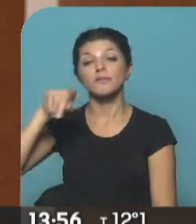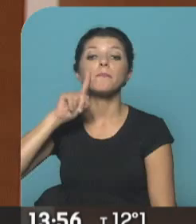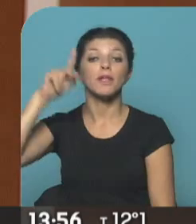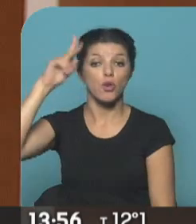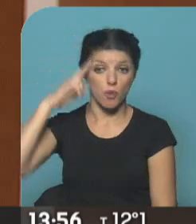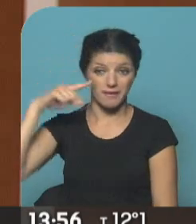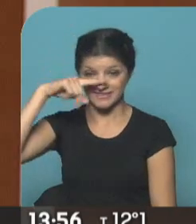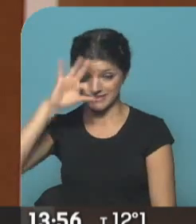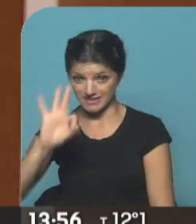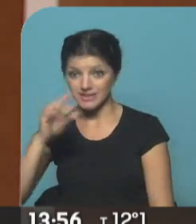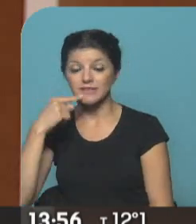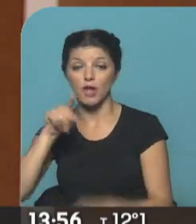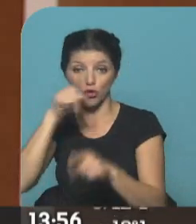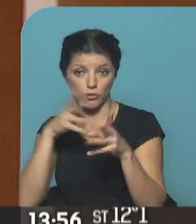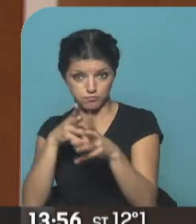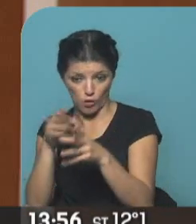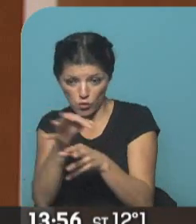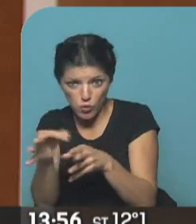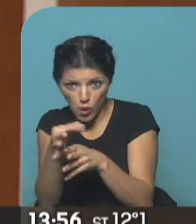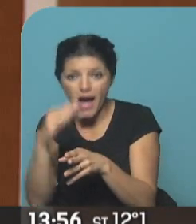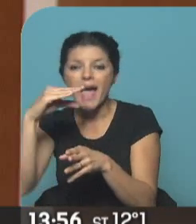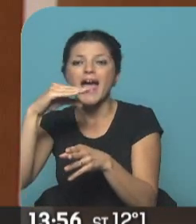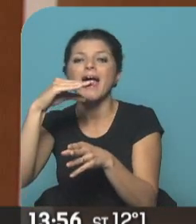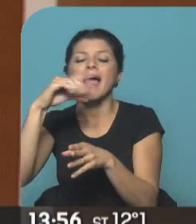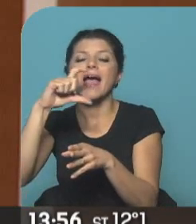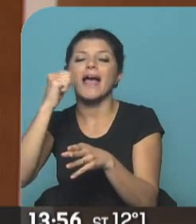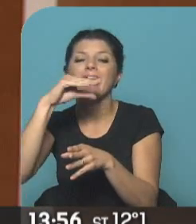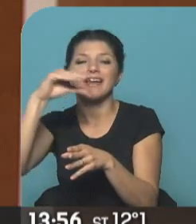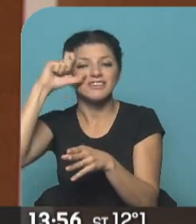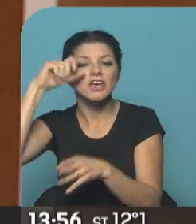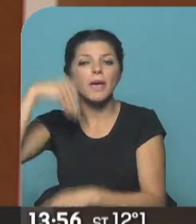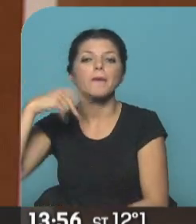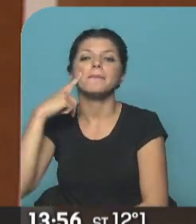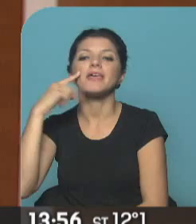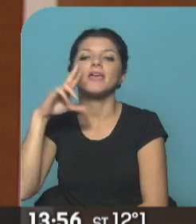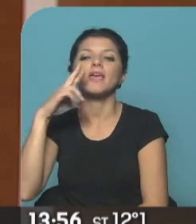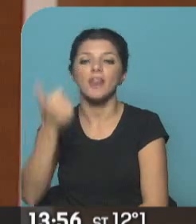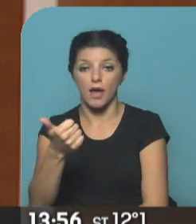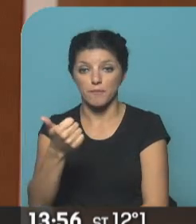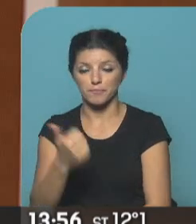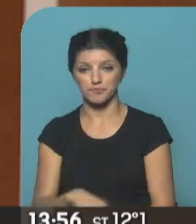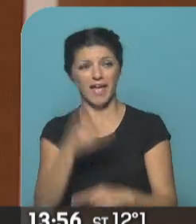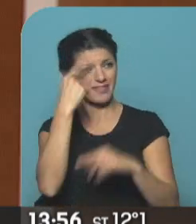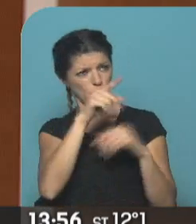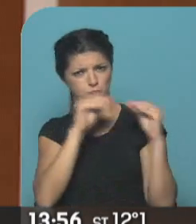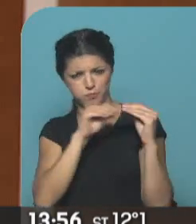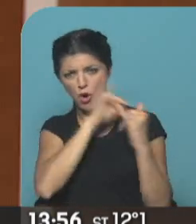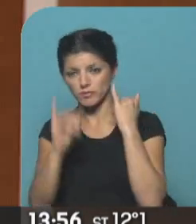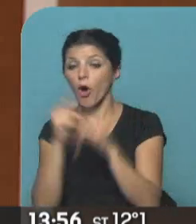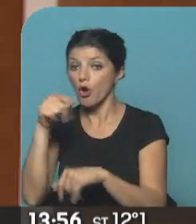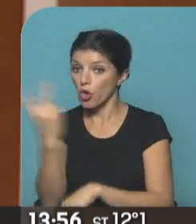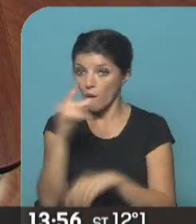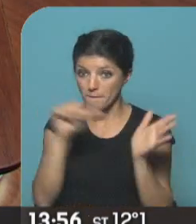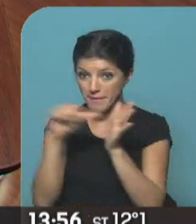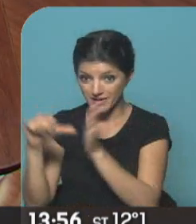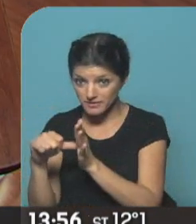guerra por el pequeño territorio de Cachemira. Ahora, una situación hoy, como decía Jorge hace un ratito, hoy ambos países a